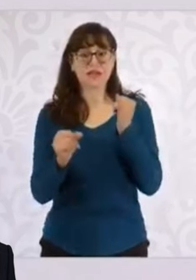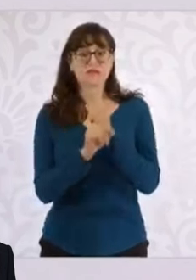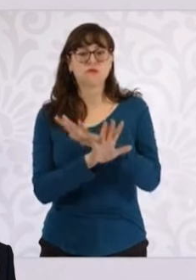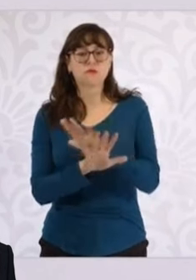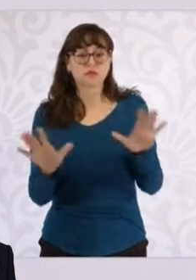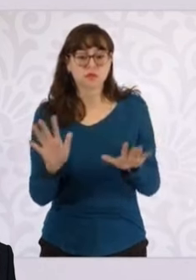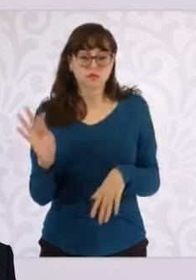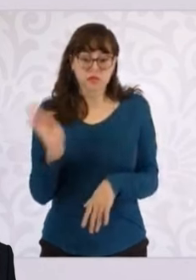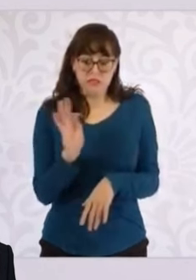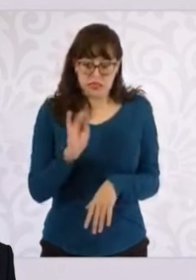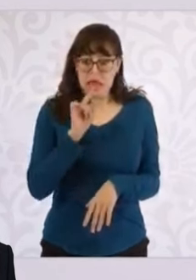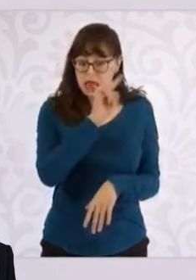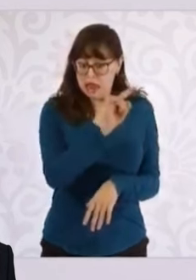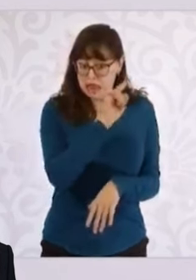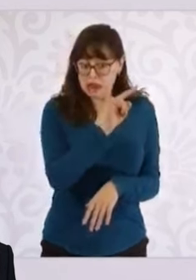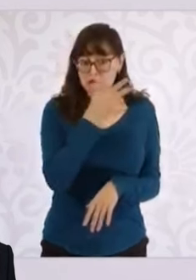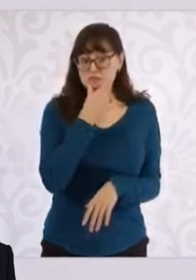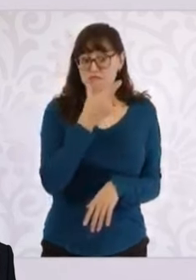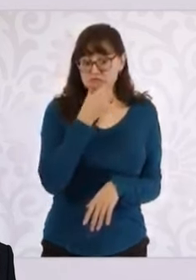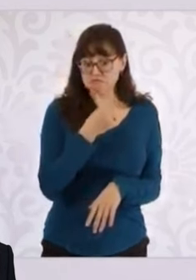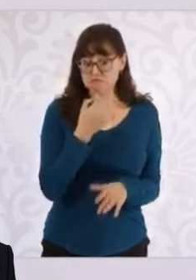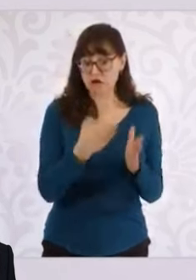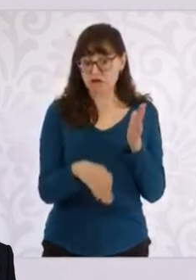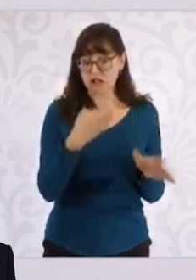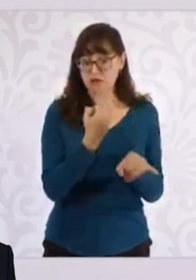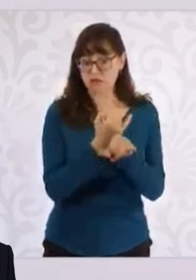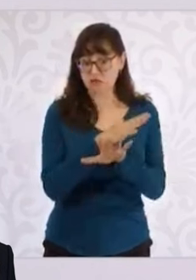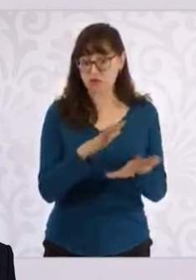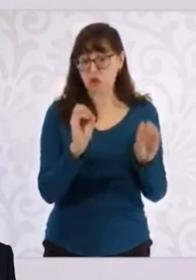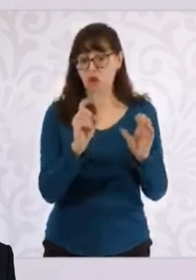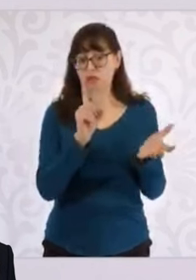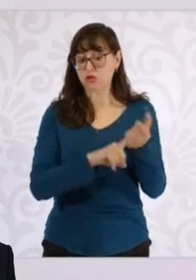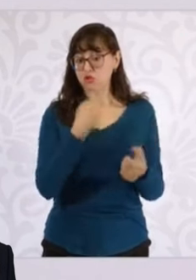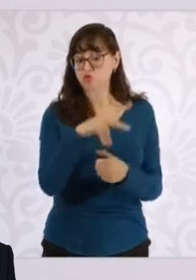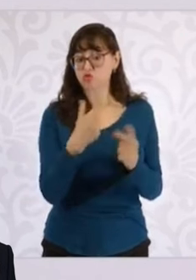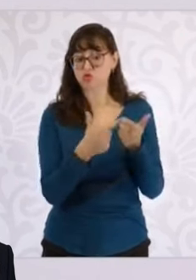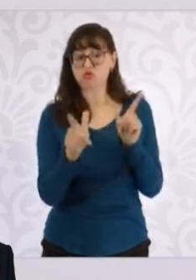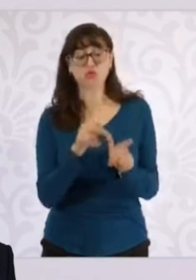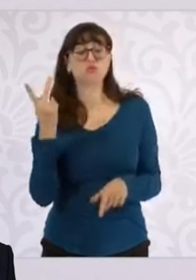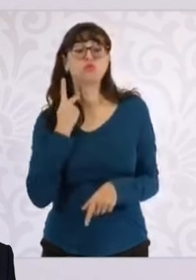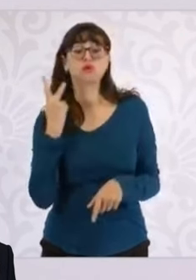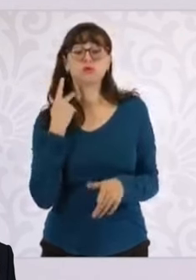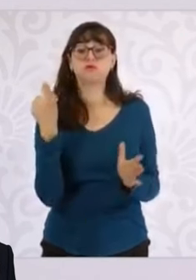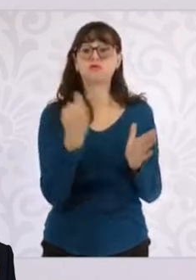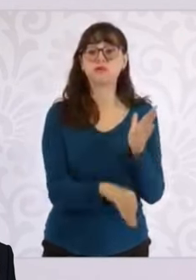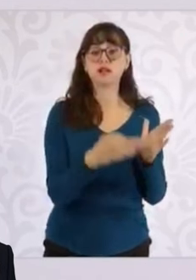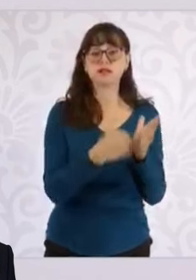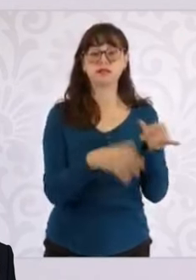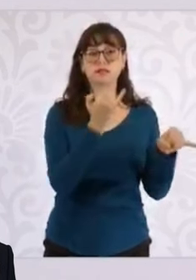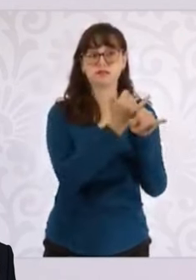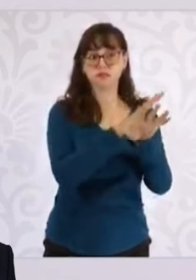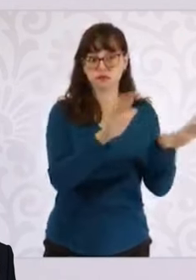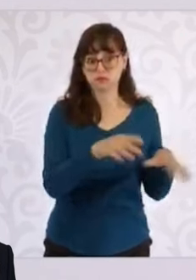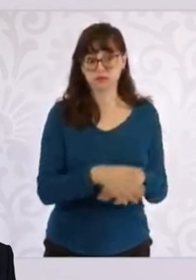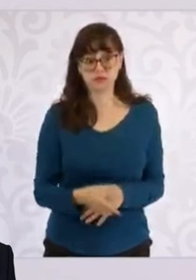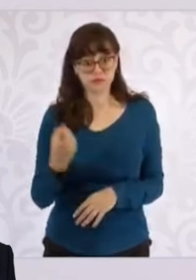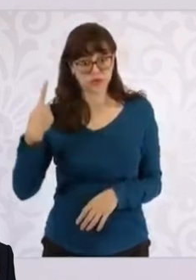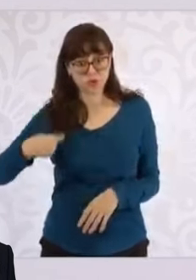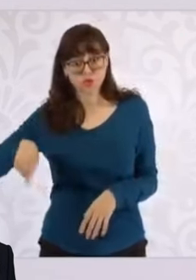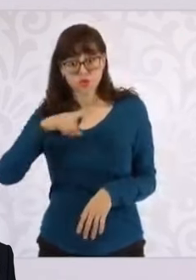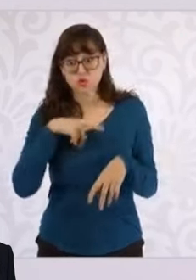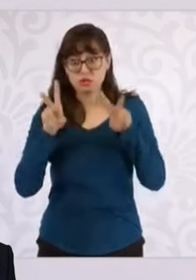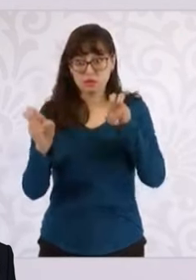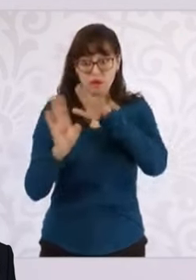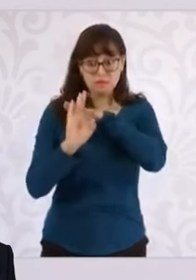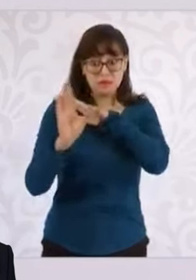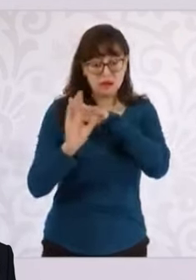otros eh de cualquiera del partido demócrata o republicano del esfuerzo que ha hecho México para disminuir la migración